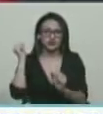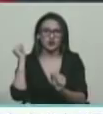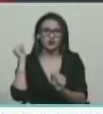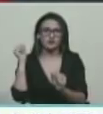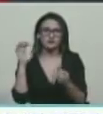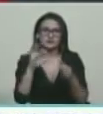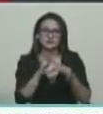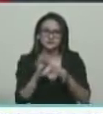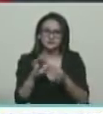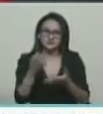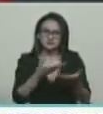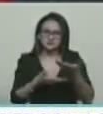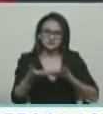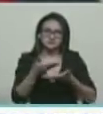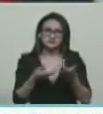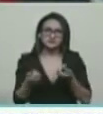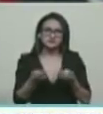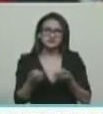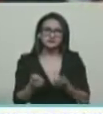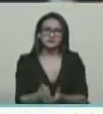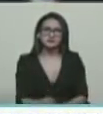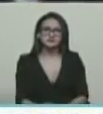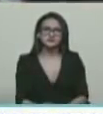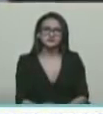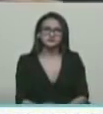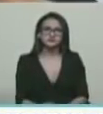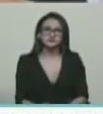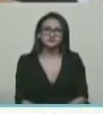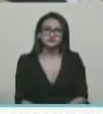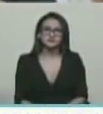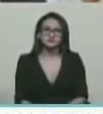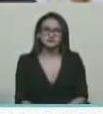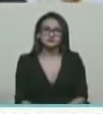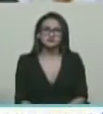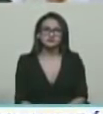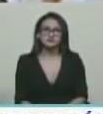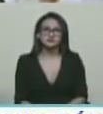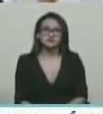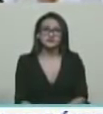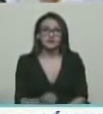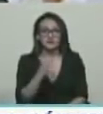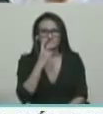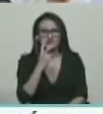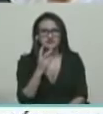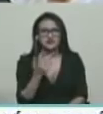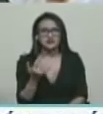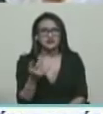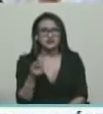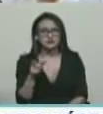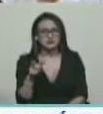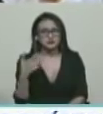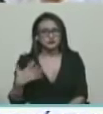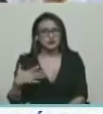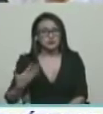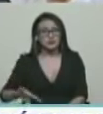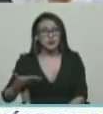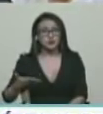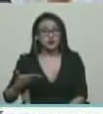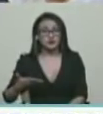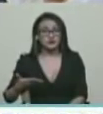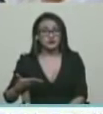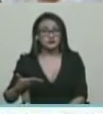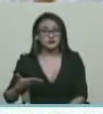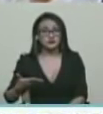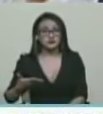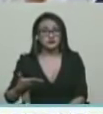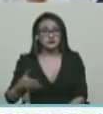las alianzas comerciales y económicas. Sí, esa visita es para nosotros sumamente importante, ¿no? Muy importante para